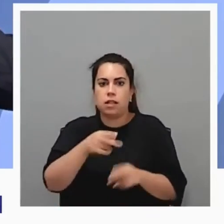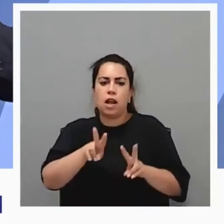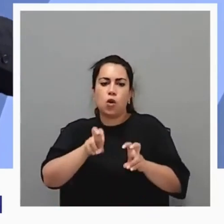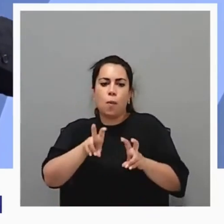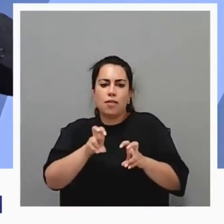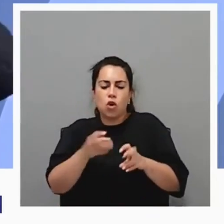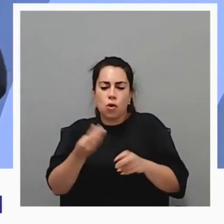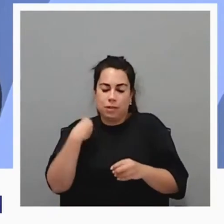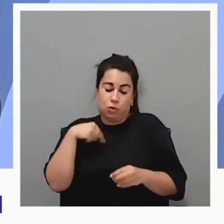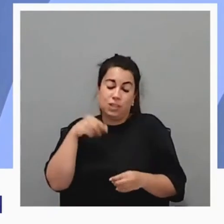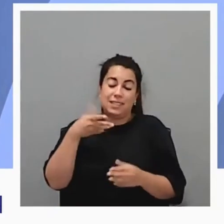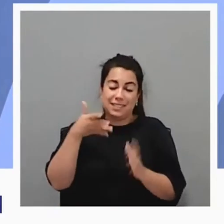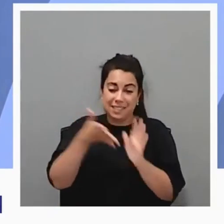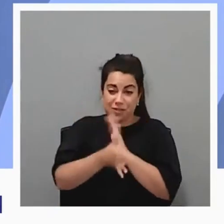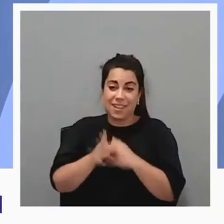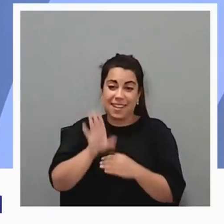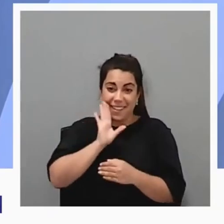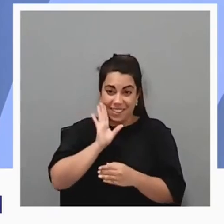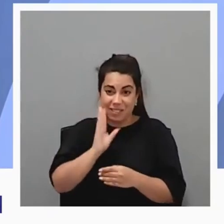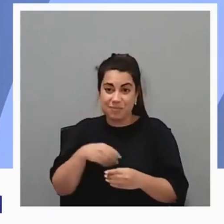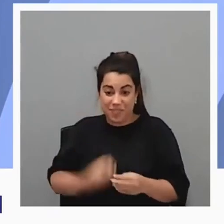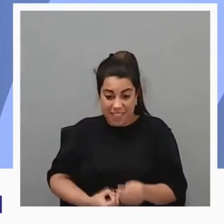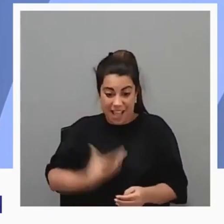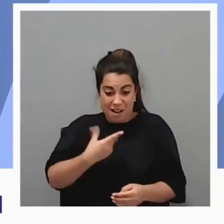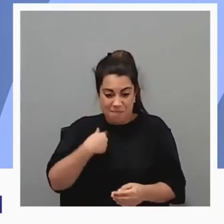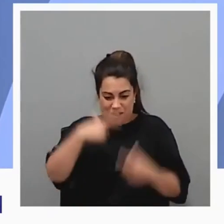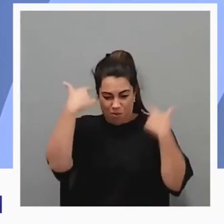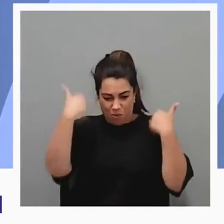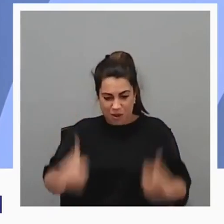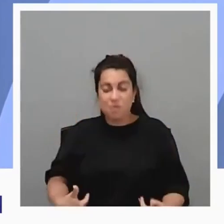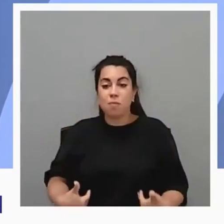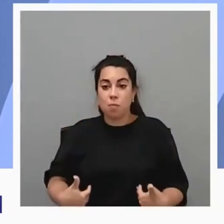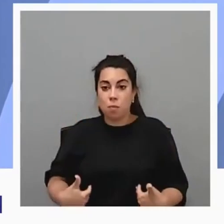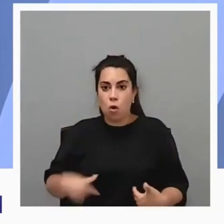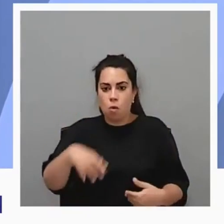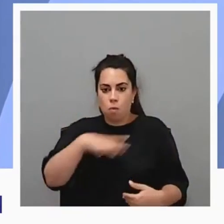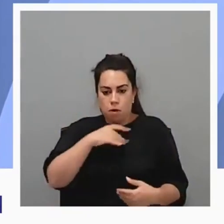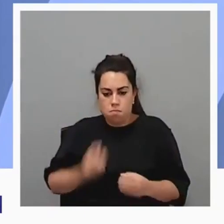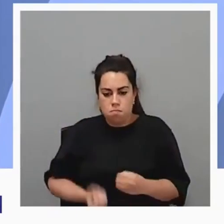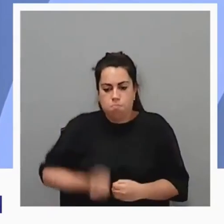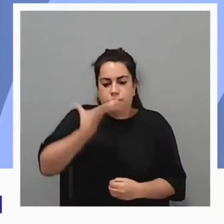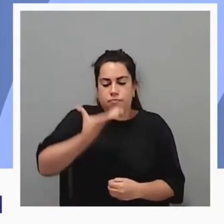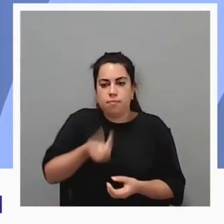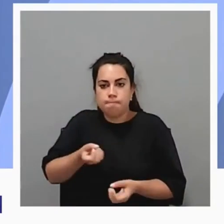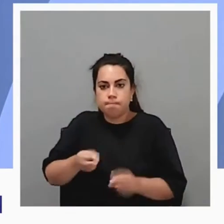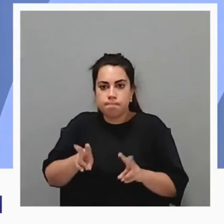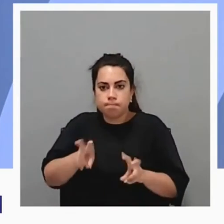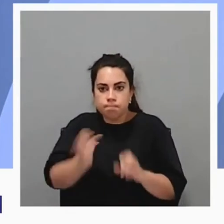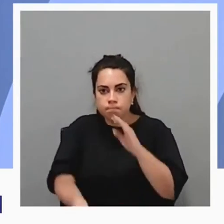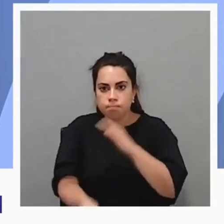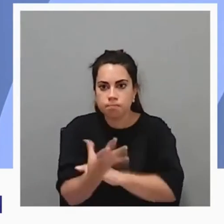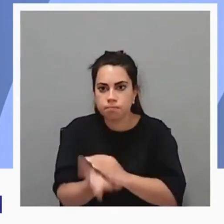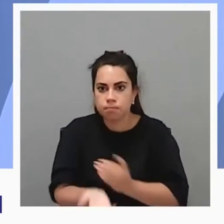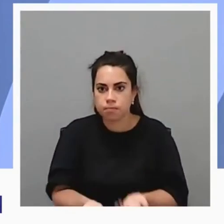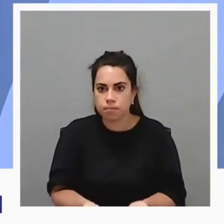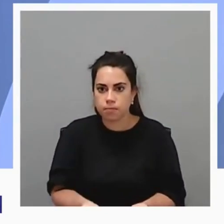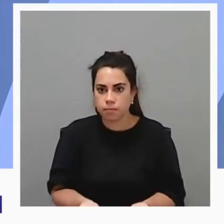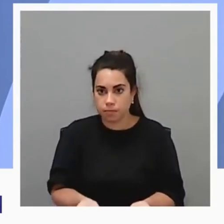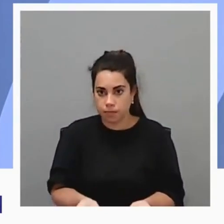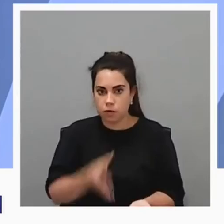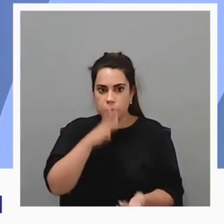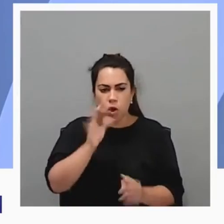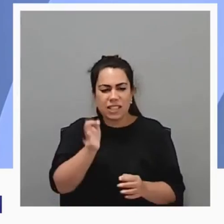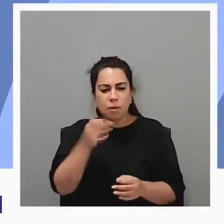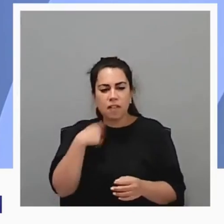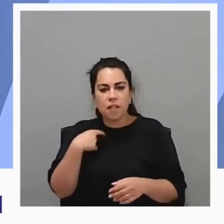esa capacidad del cuerpo pueda brotar. Porque no brota en cualquier territorio,